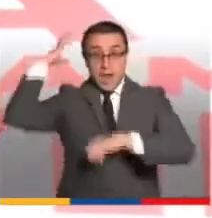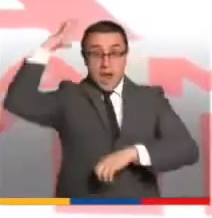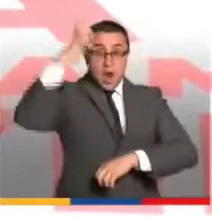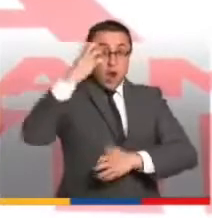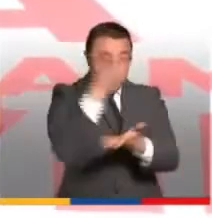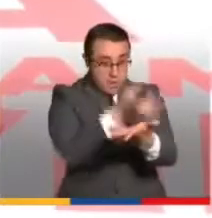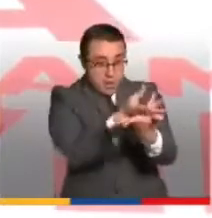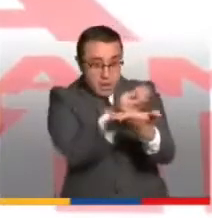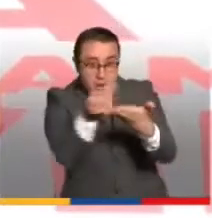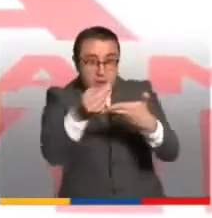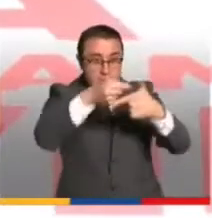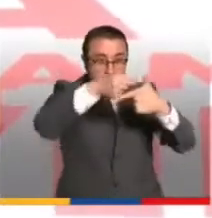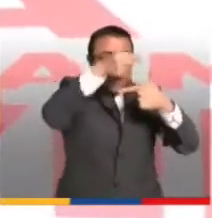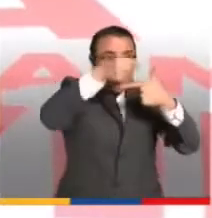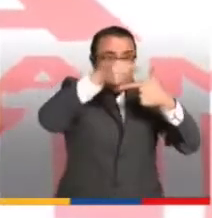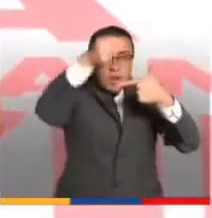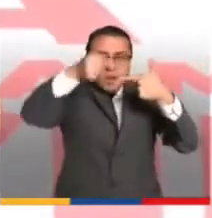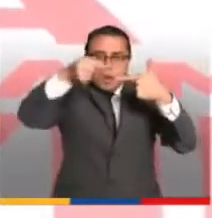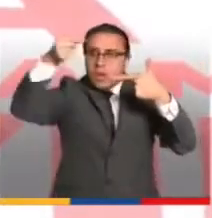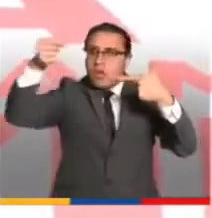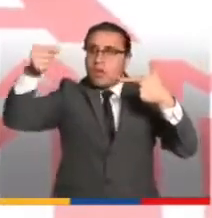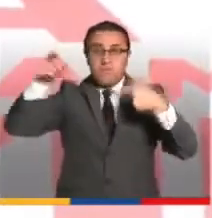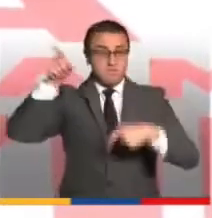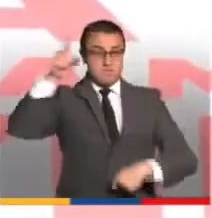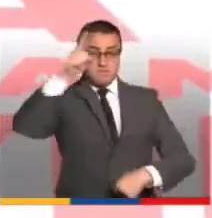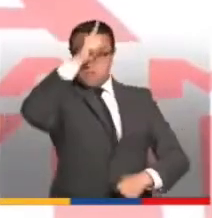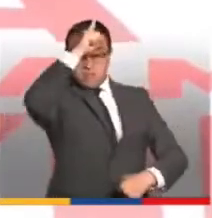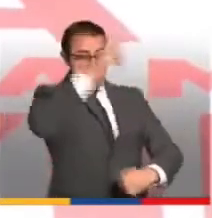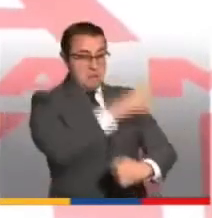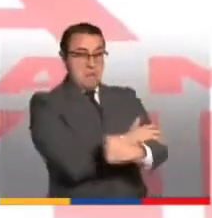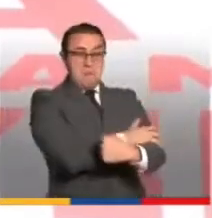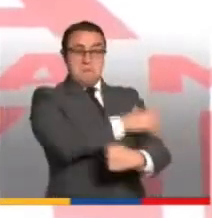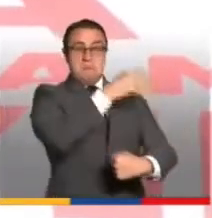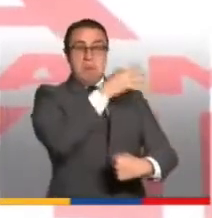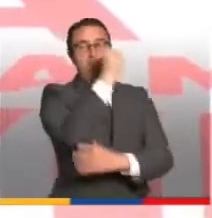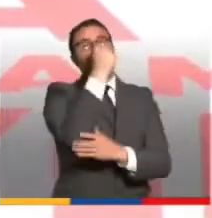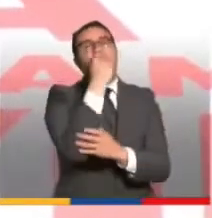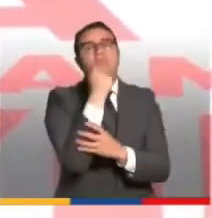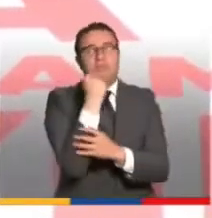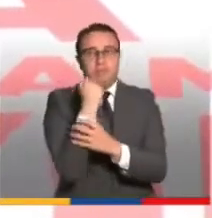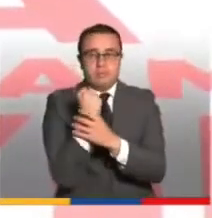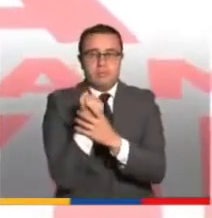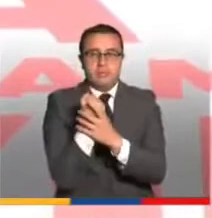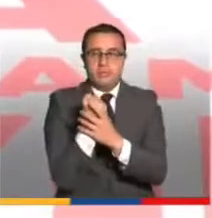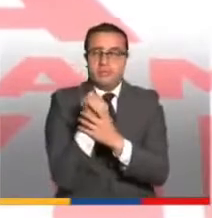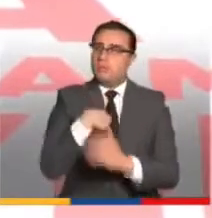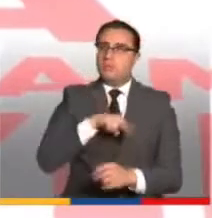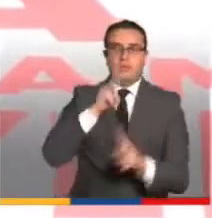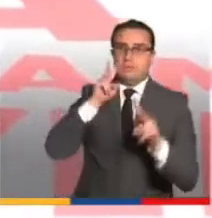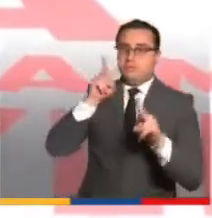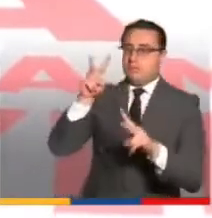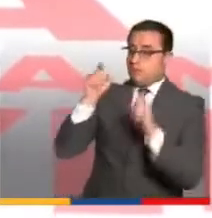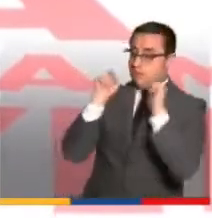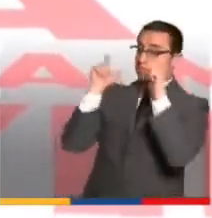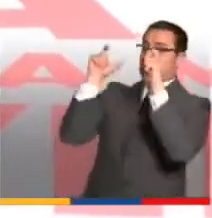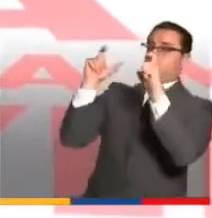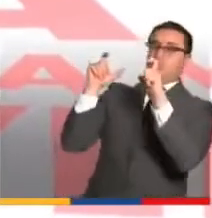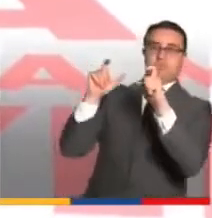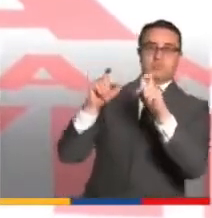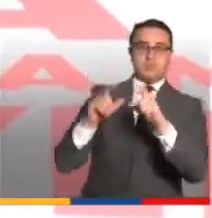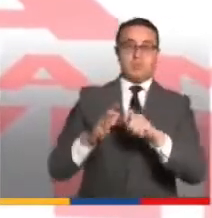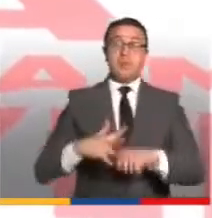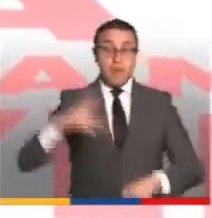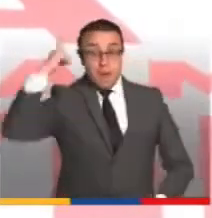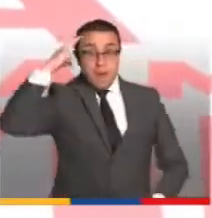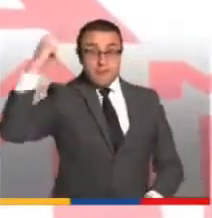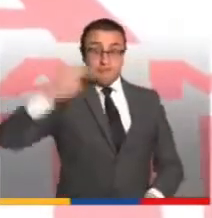europea. La Alemania poderosa entra en recesión. Y quien lo dijera, la Inglaterra, que